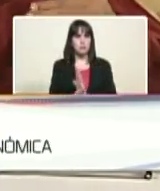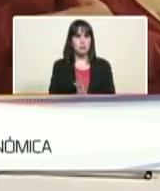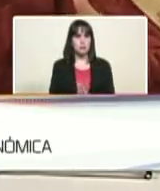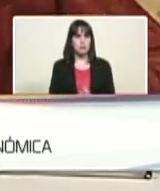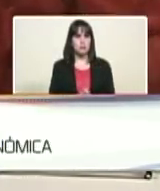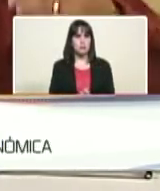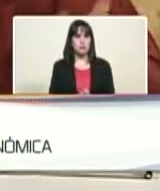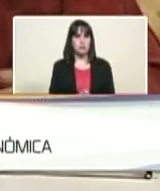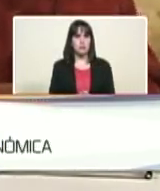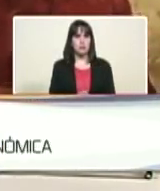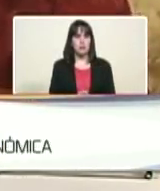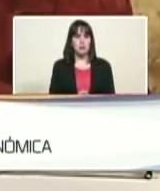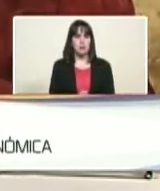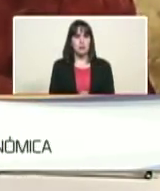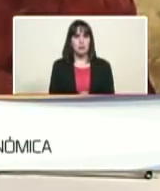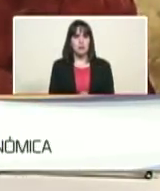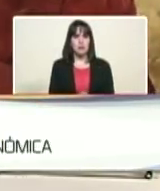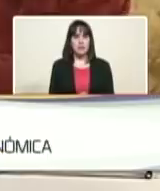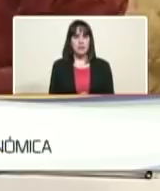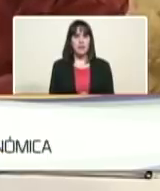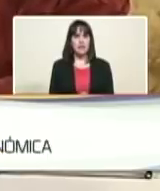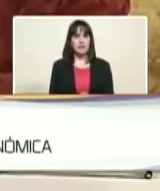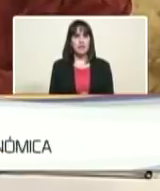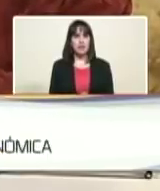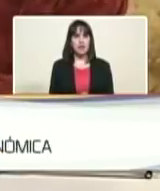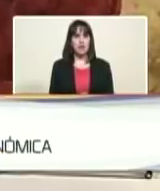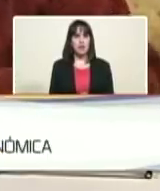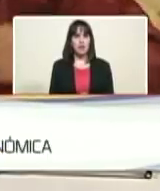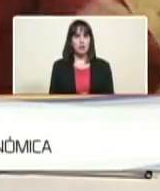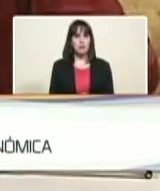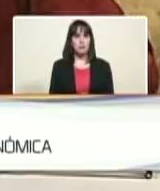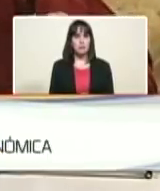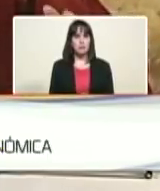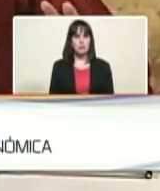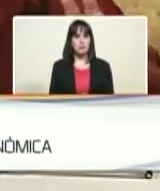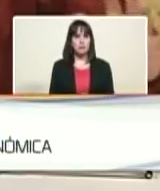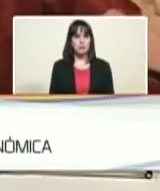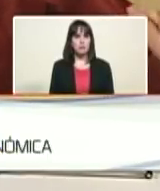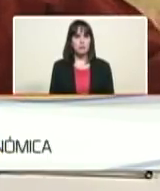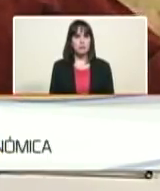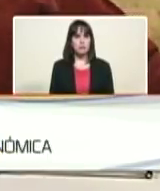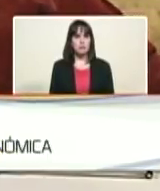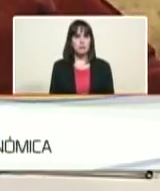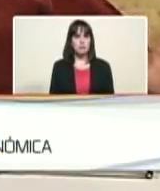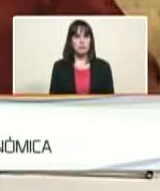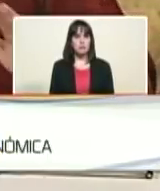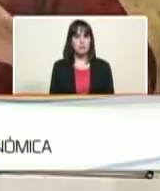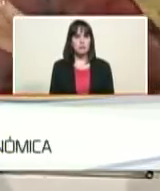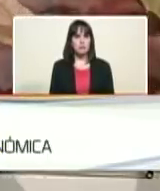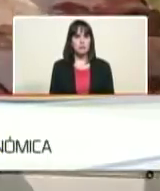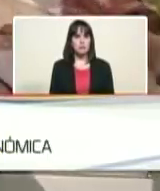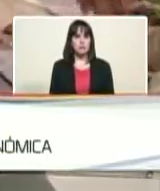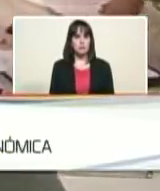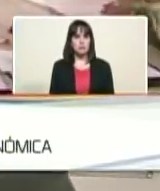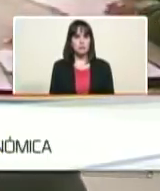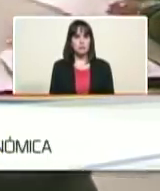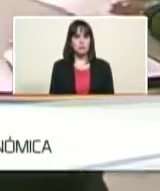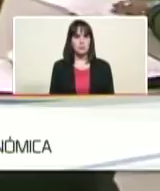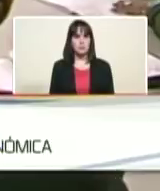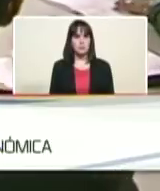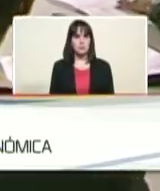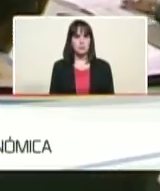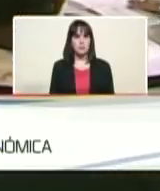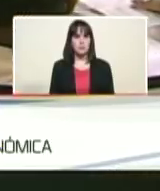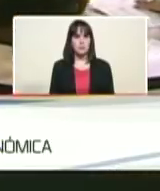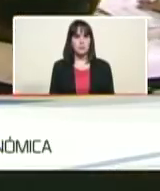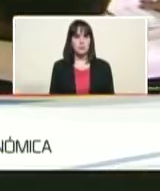6 millones de familias le llegamos, con el bono de carnet de la patria y con los CLAP. Por eso se da este